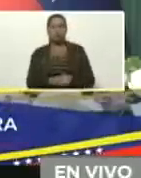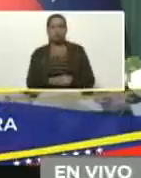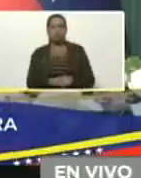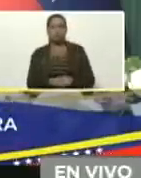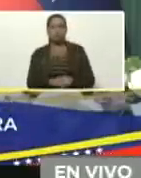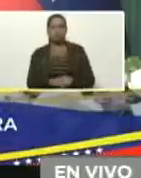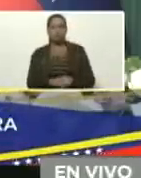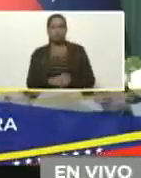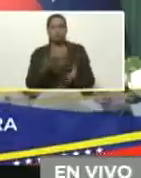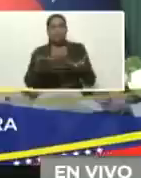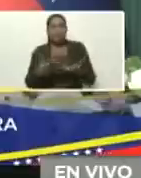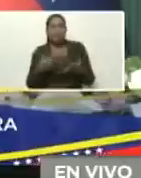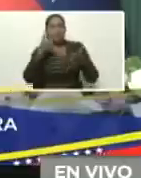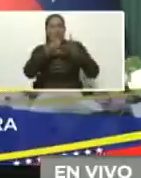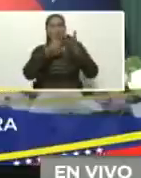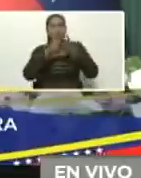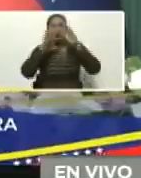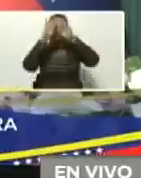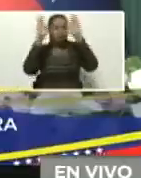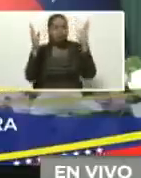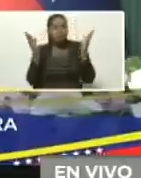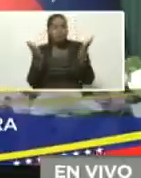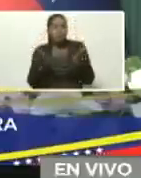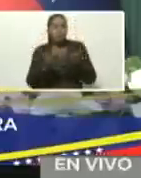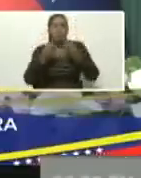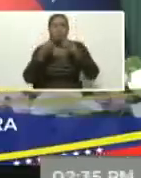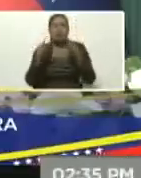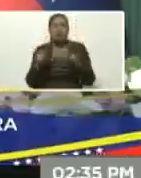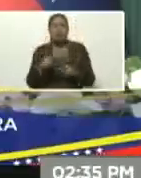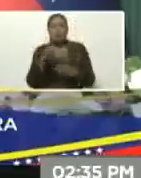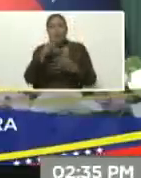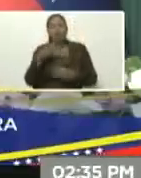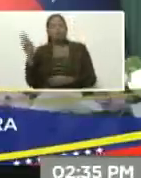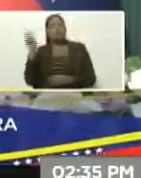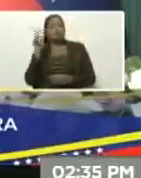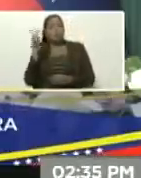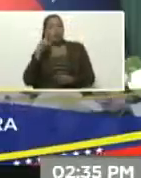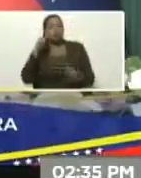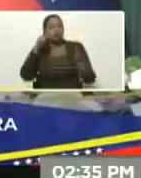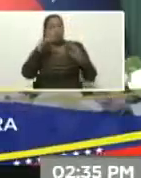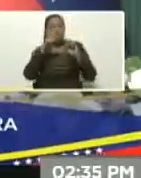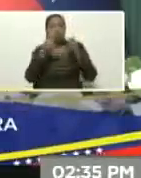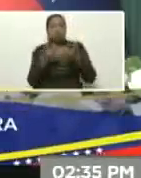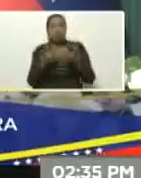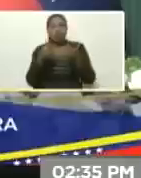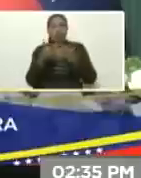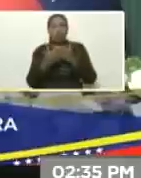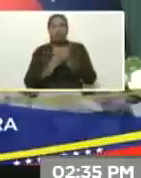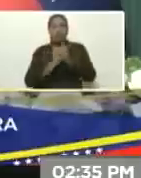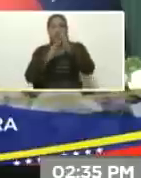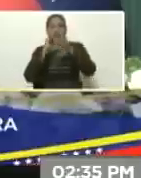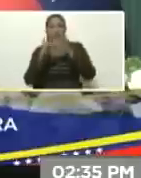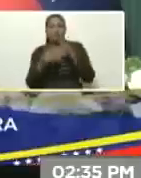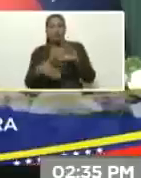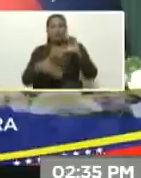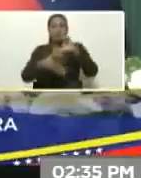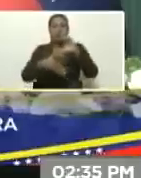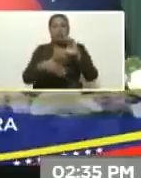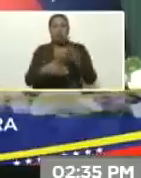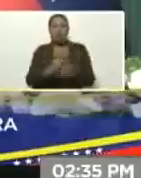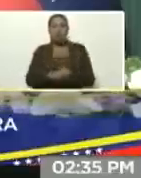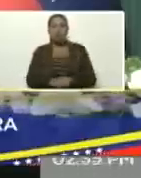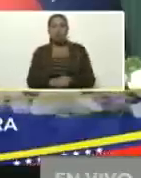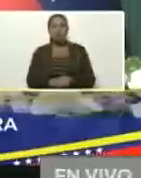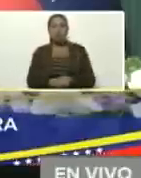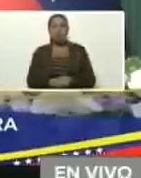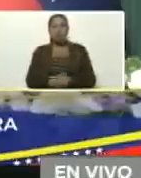y unas ganas de luchar por un mundo distinto. Así que bueno, Venezuela modestamente cumple su papel de liderazgo desde América del Sur, desde